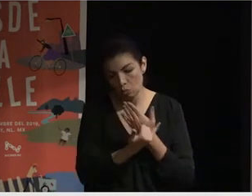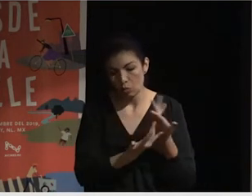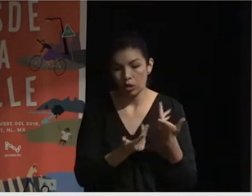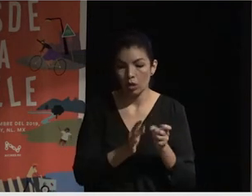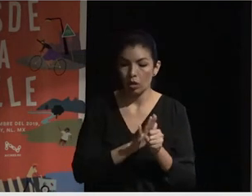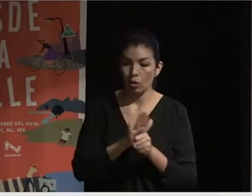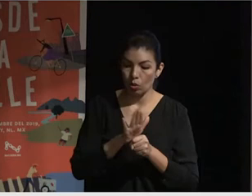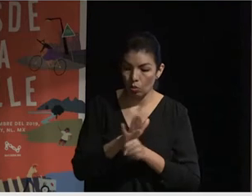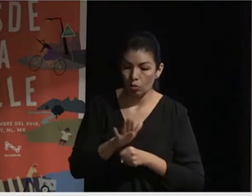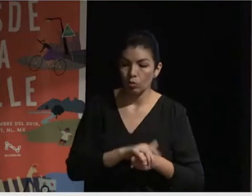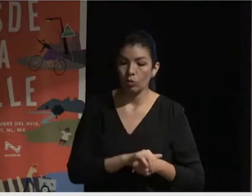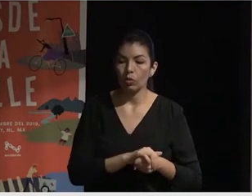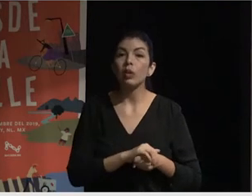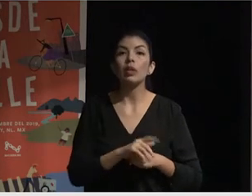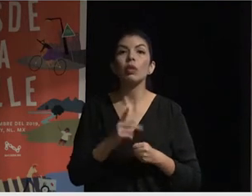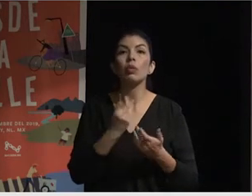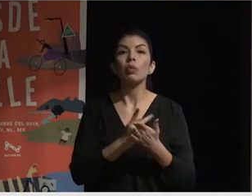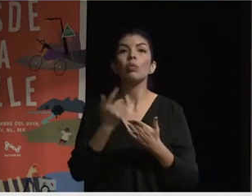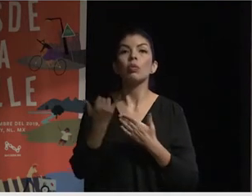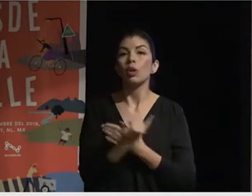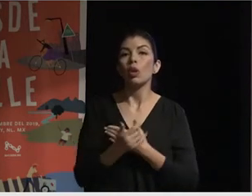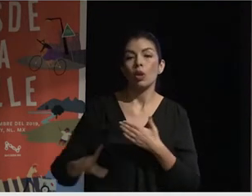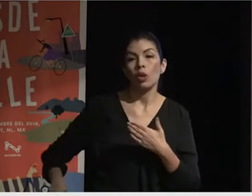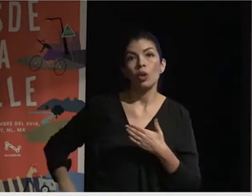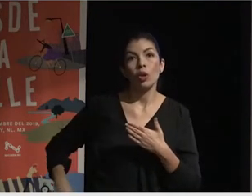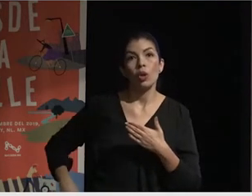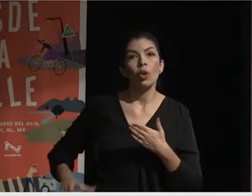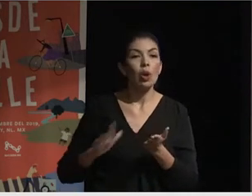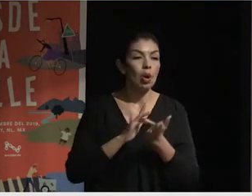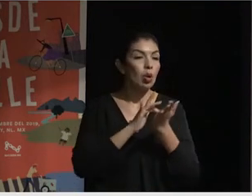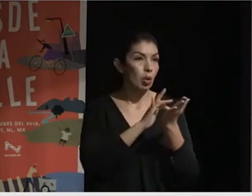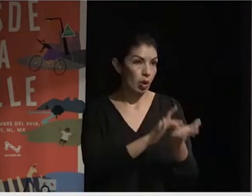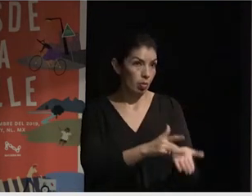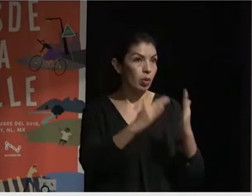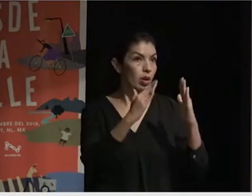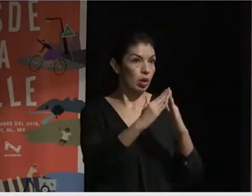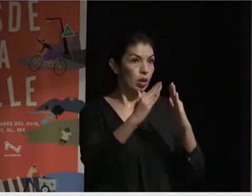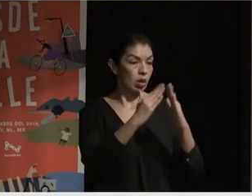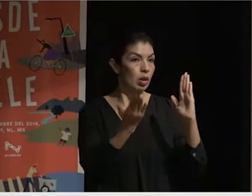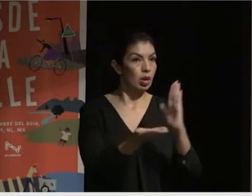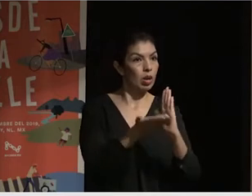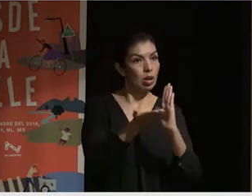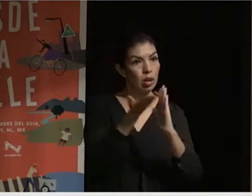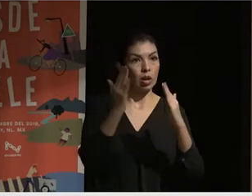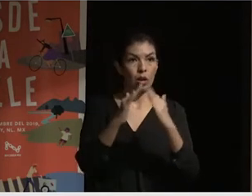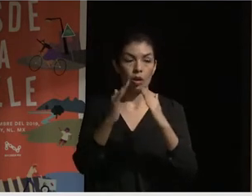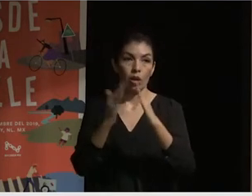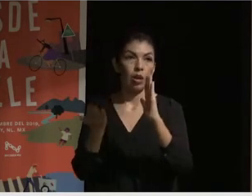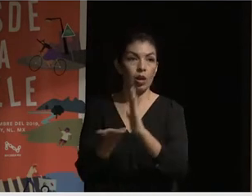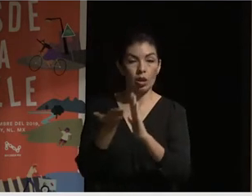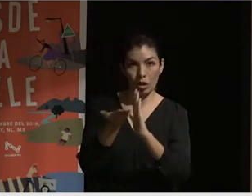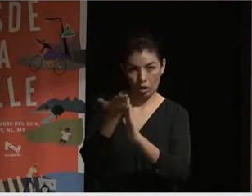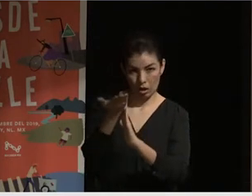la facilidad para hacer vivienda. Y en ese momento Alfaro lo comentó que iba a ser vivienda para clase media, con un costo